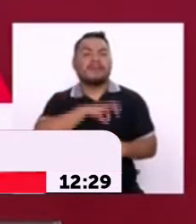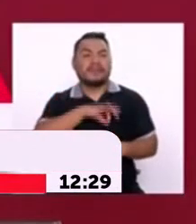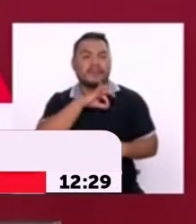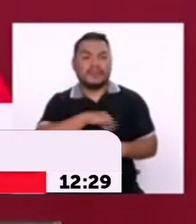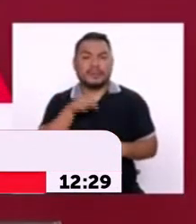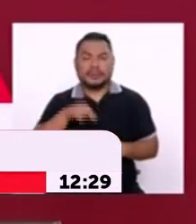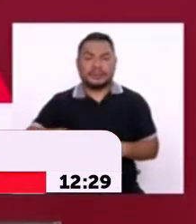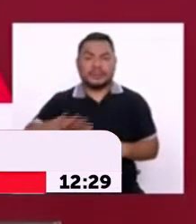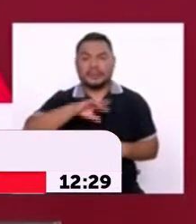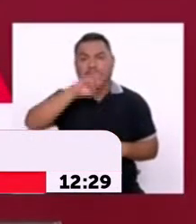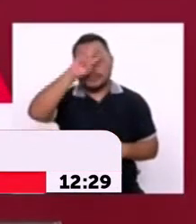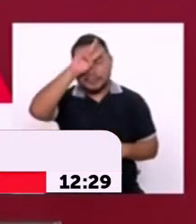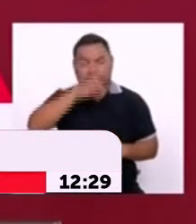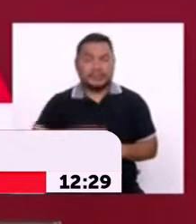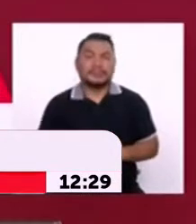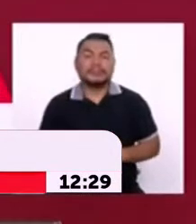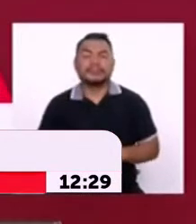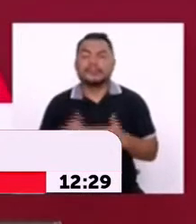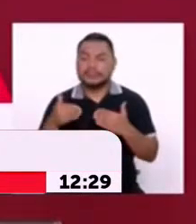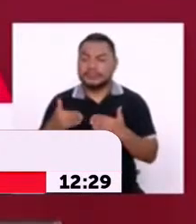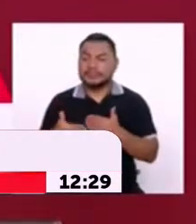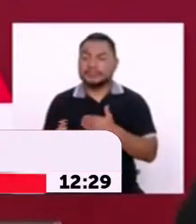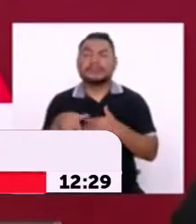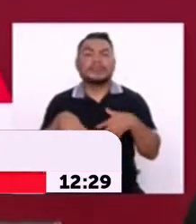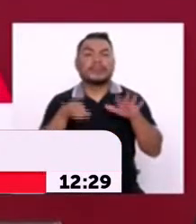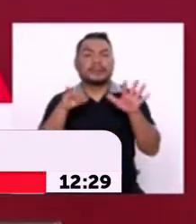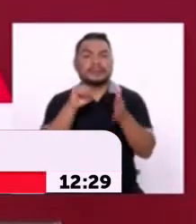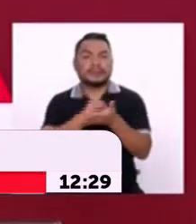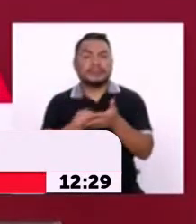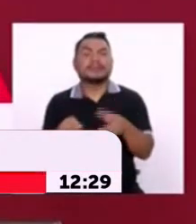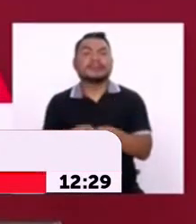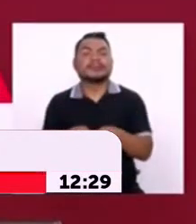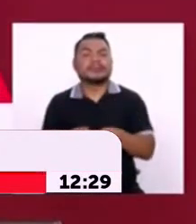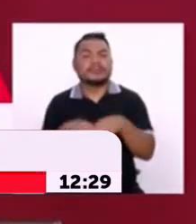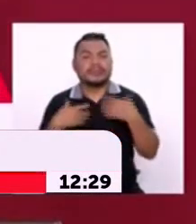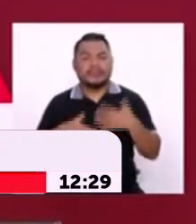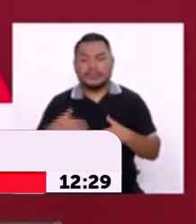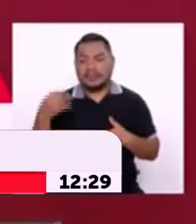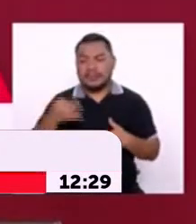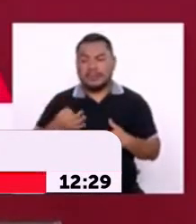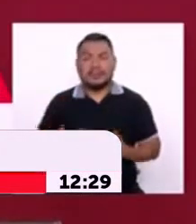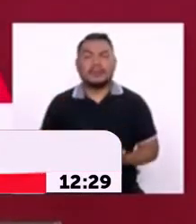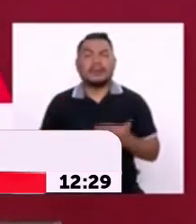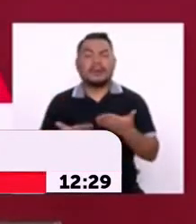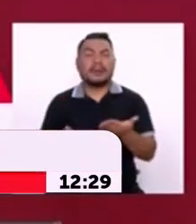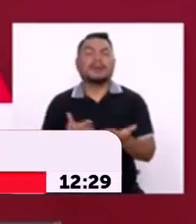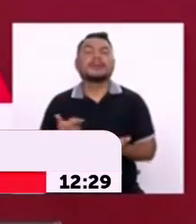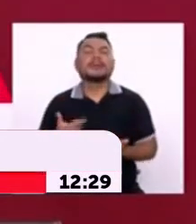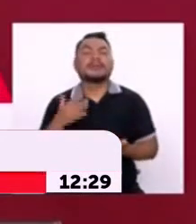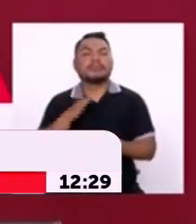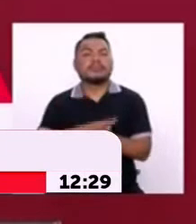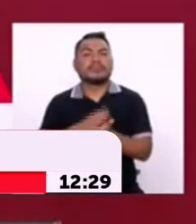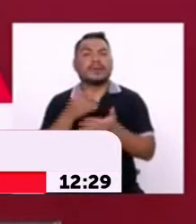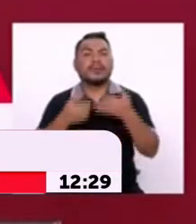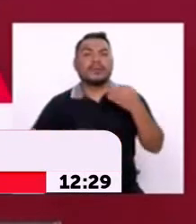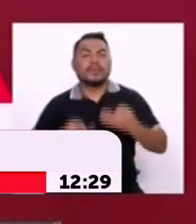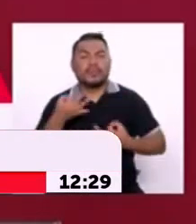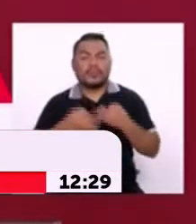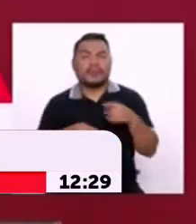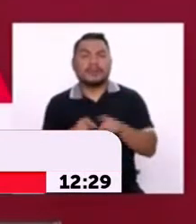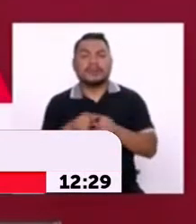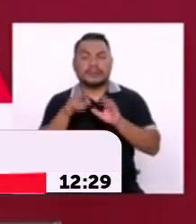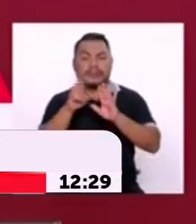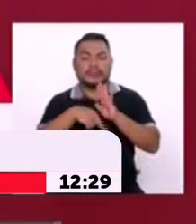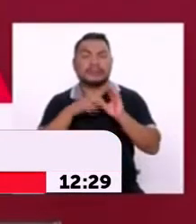en beneficio del país. Durante estos 6 meses también hemos garantizado estabilidad jurídica